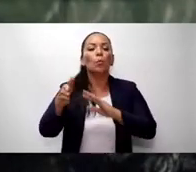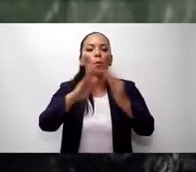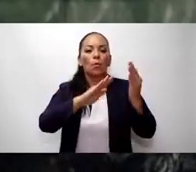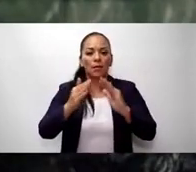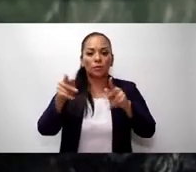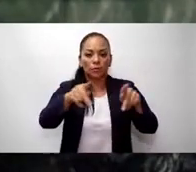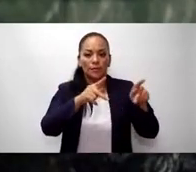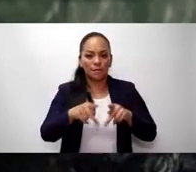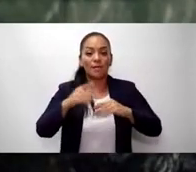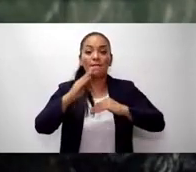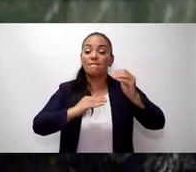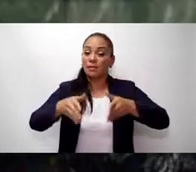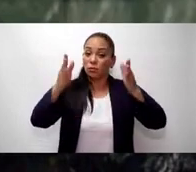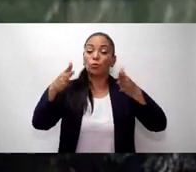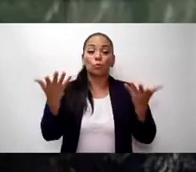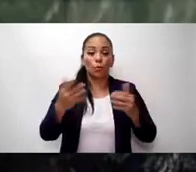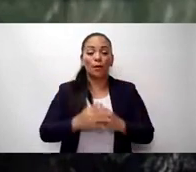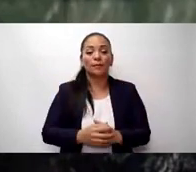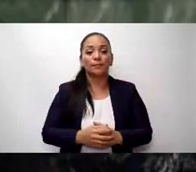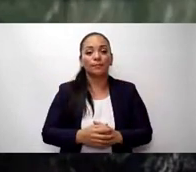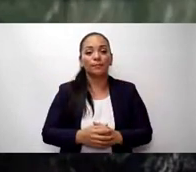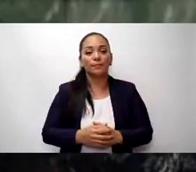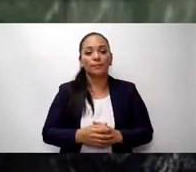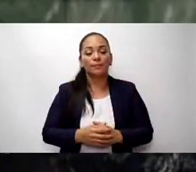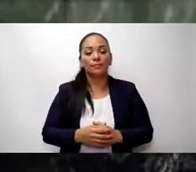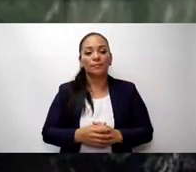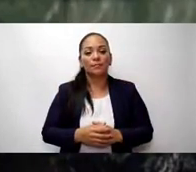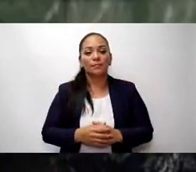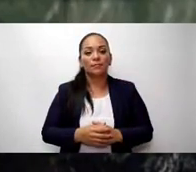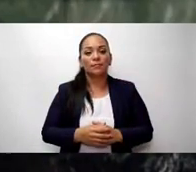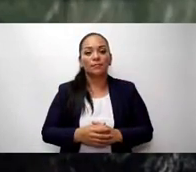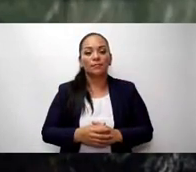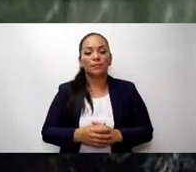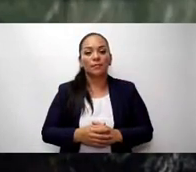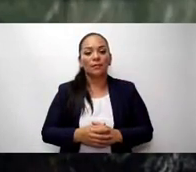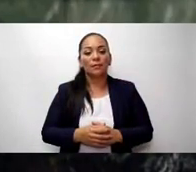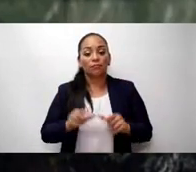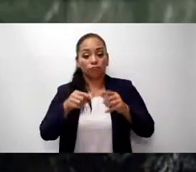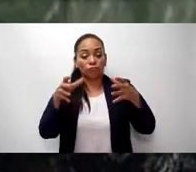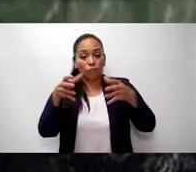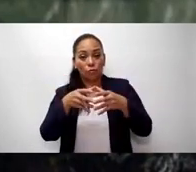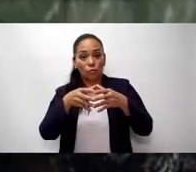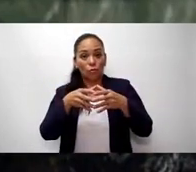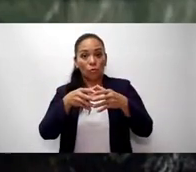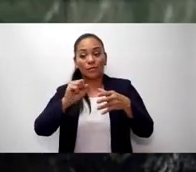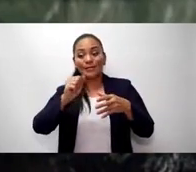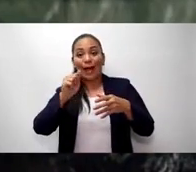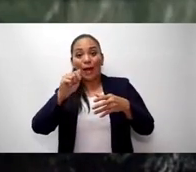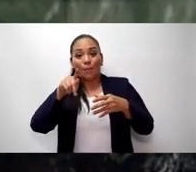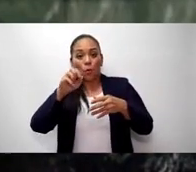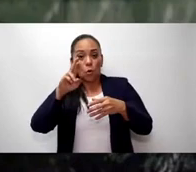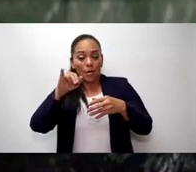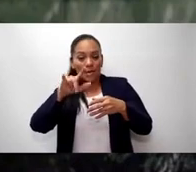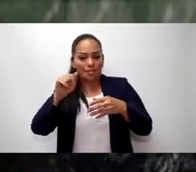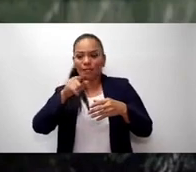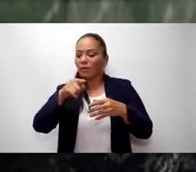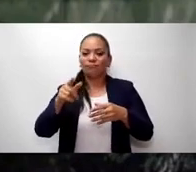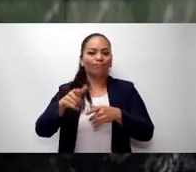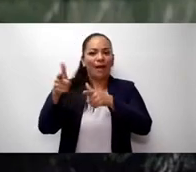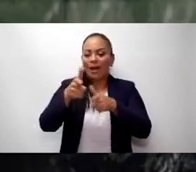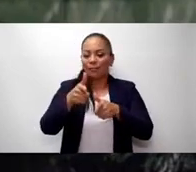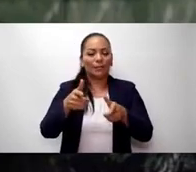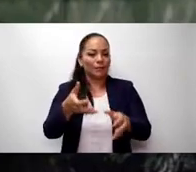e infraestructura crítica, a desmilitarizar la planta de Zaporilla y a no recurrir a la